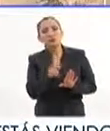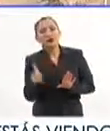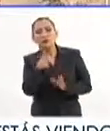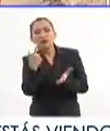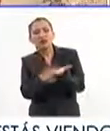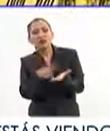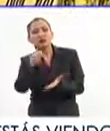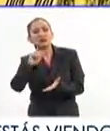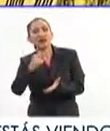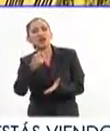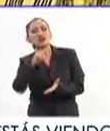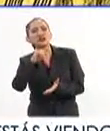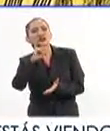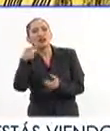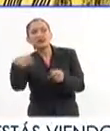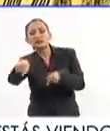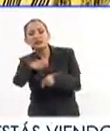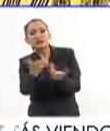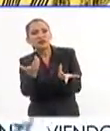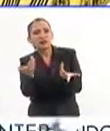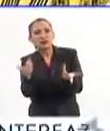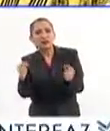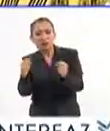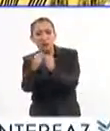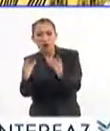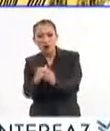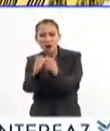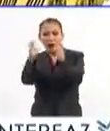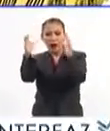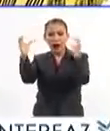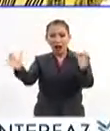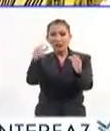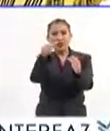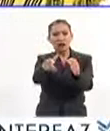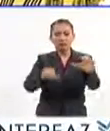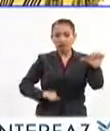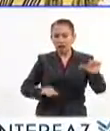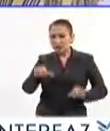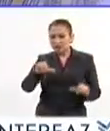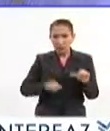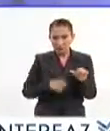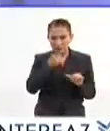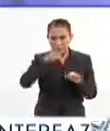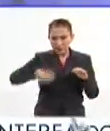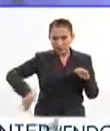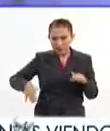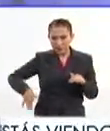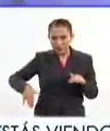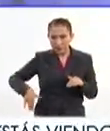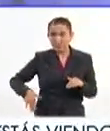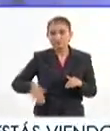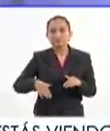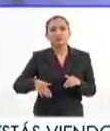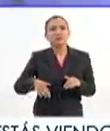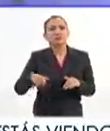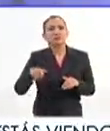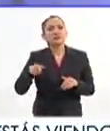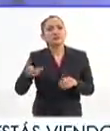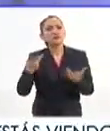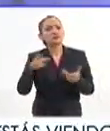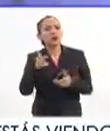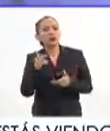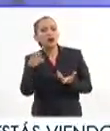vivía en Tenochtitlan, ¿no? Estamos hablando de un templo muy grande, con una gran actividad, como bien nos lo acabas de describir.